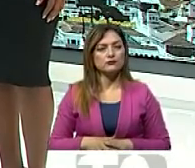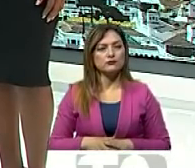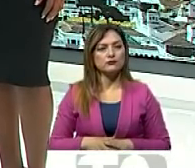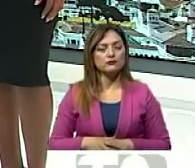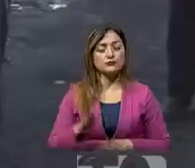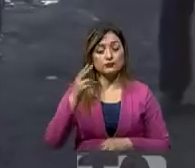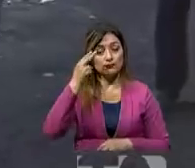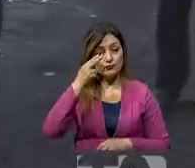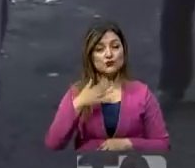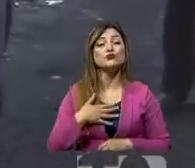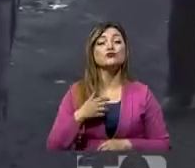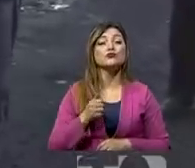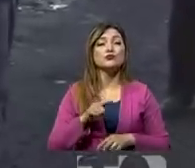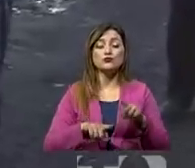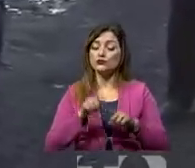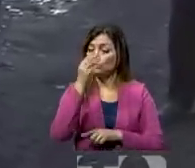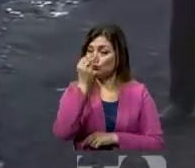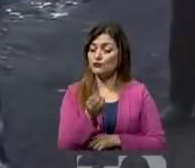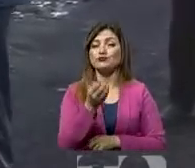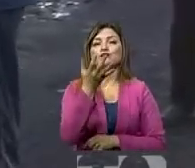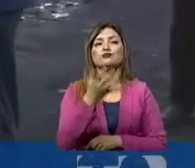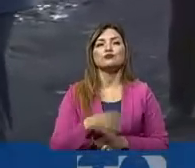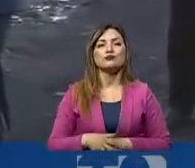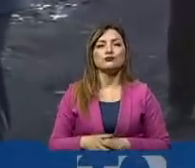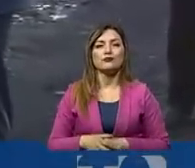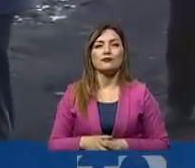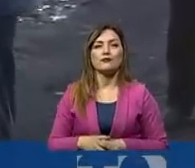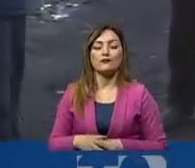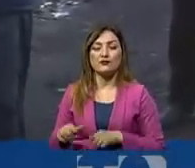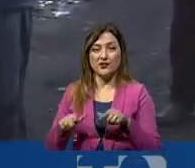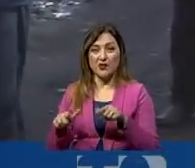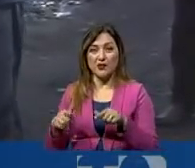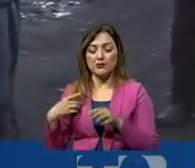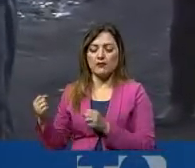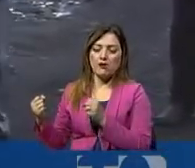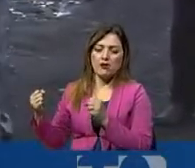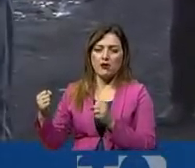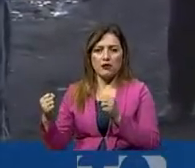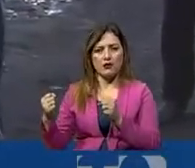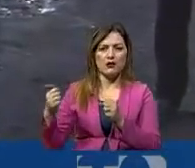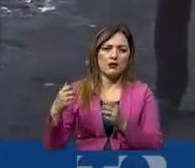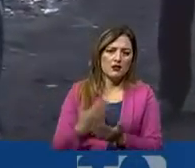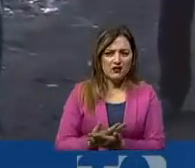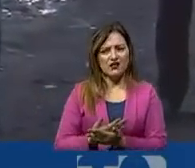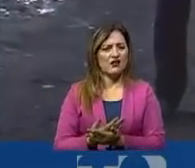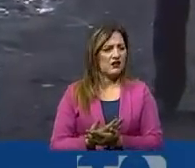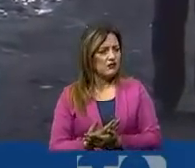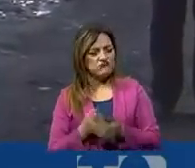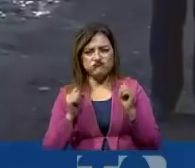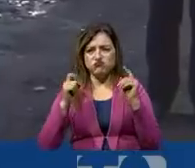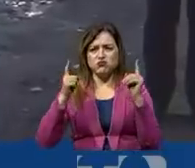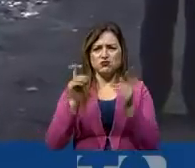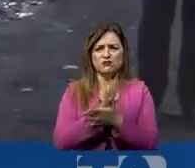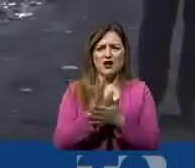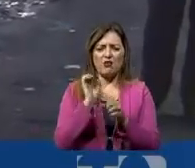Hola Helen, ¿qué tal amigos? Muy buenos días. Oigan, es increíble trasladarse a estos extremos de la ciudad y ver el abandono de estos